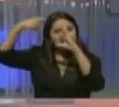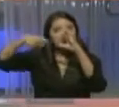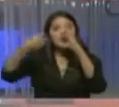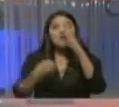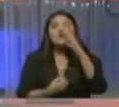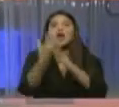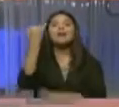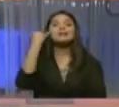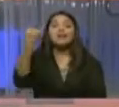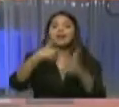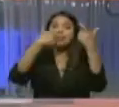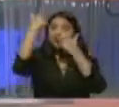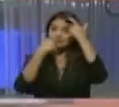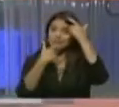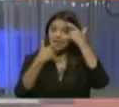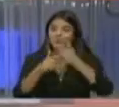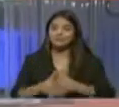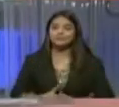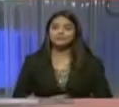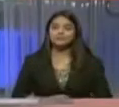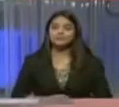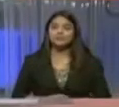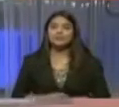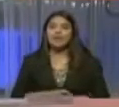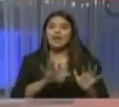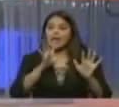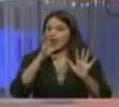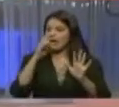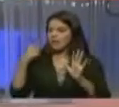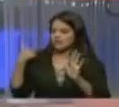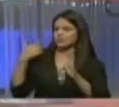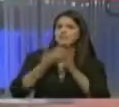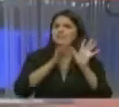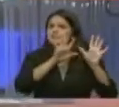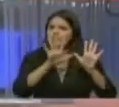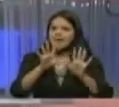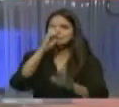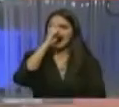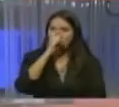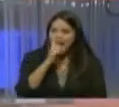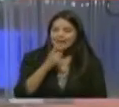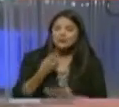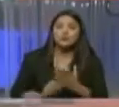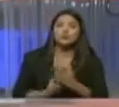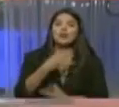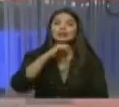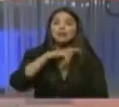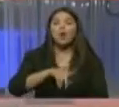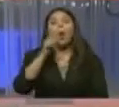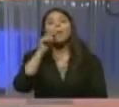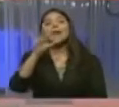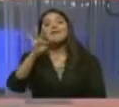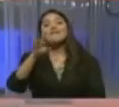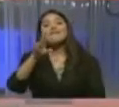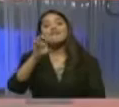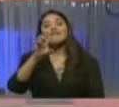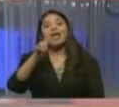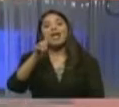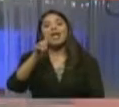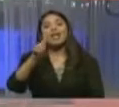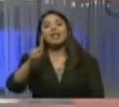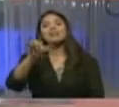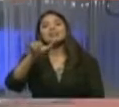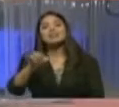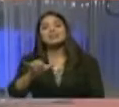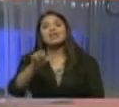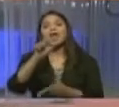Chávez. Ah, la Villa del Cine, que en 10 años ha construido toda una historia. Freddy Ñáñez, poeta,